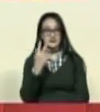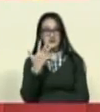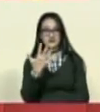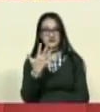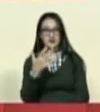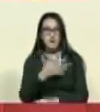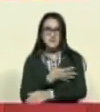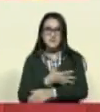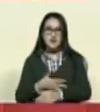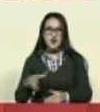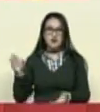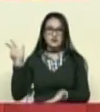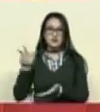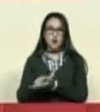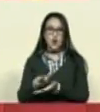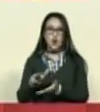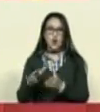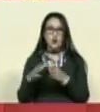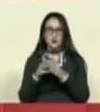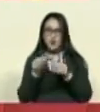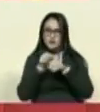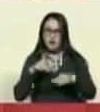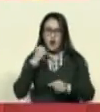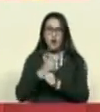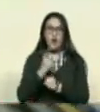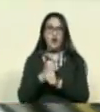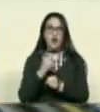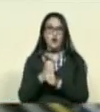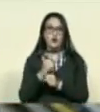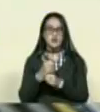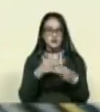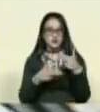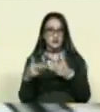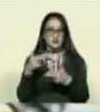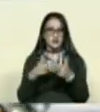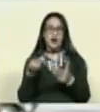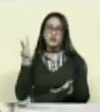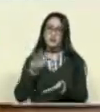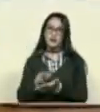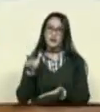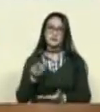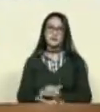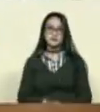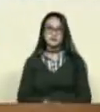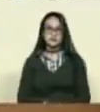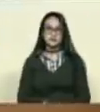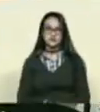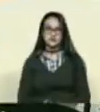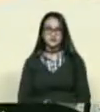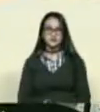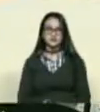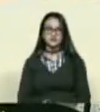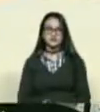143.325 millones de bolívares para todas estas obras de infraestructura. Aprobado.